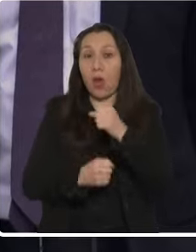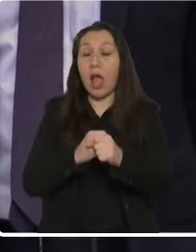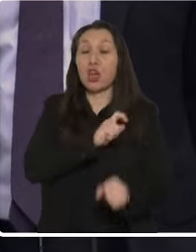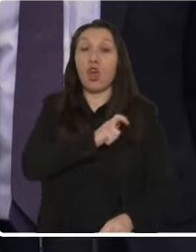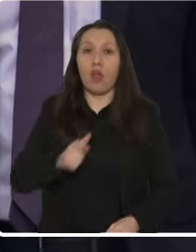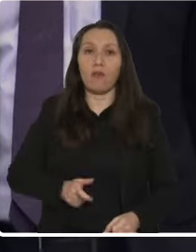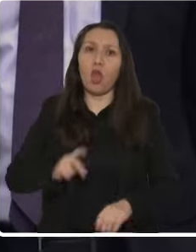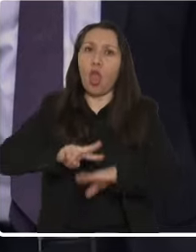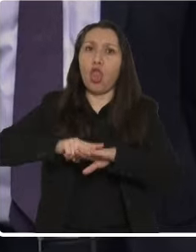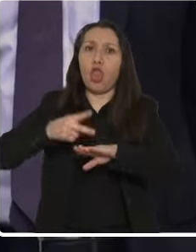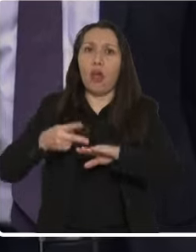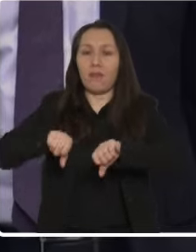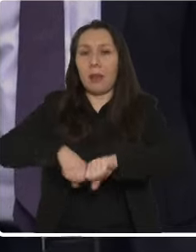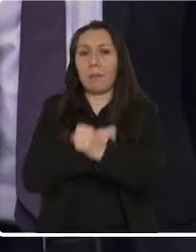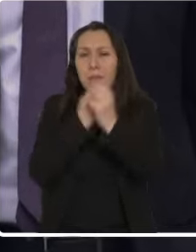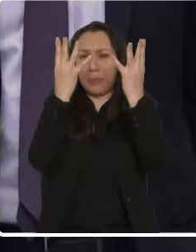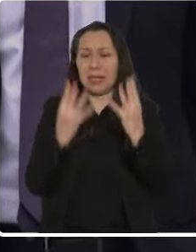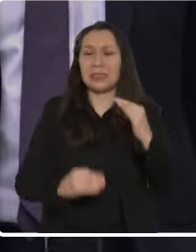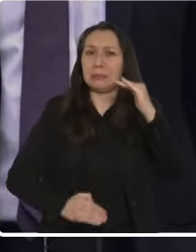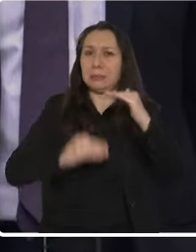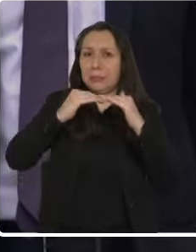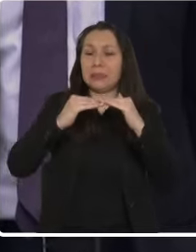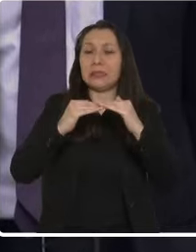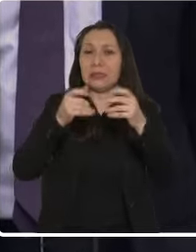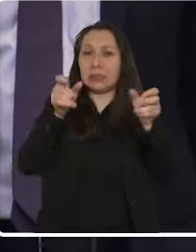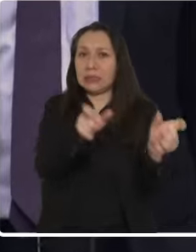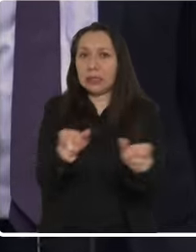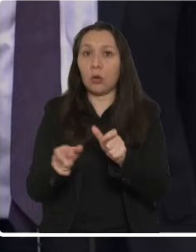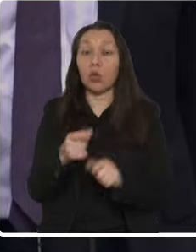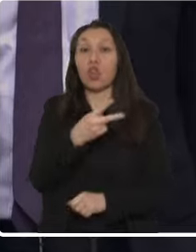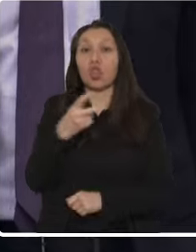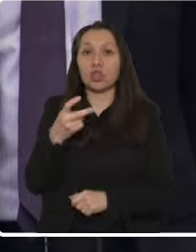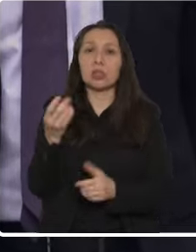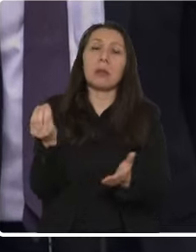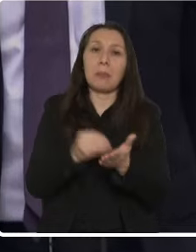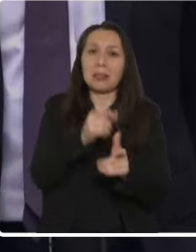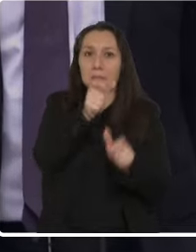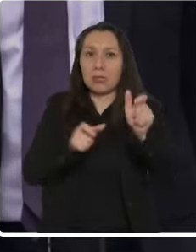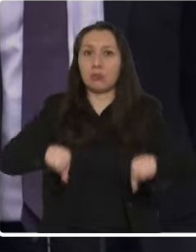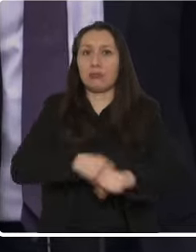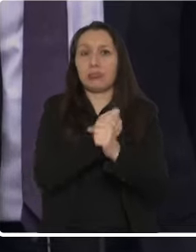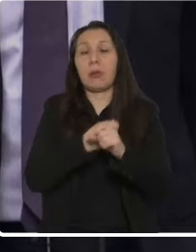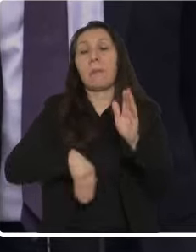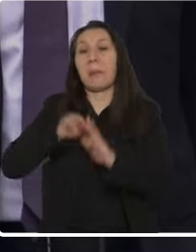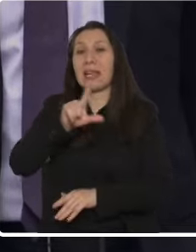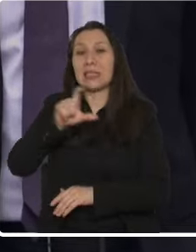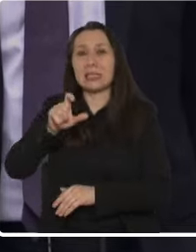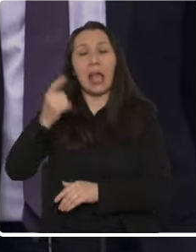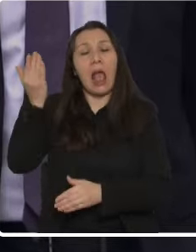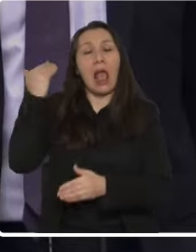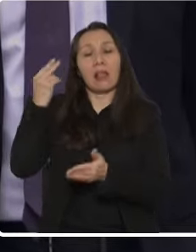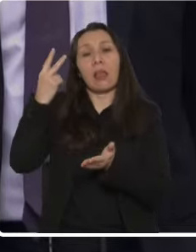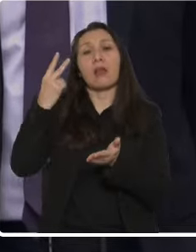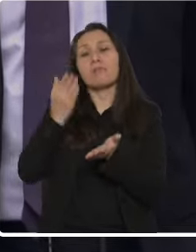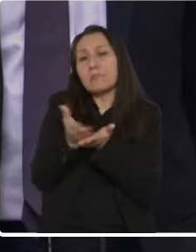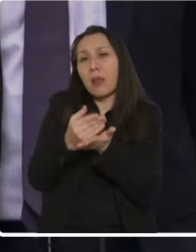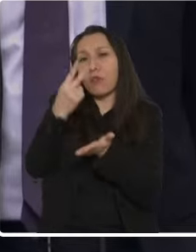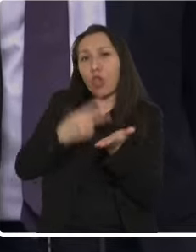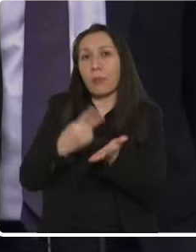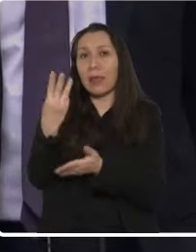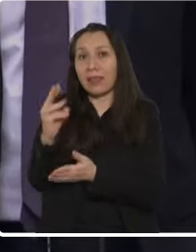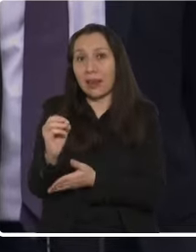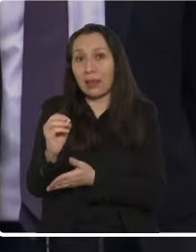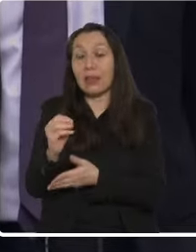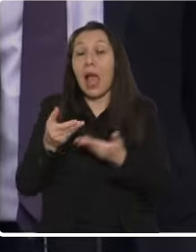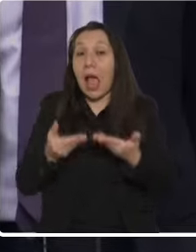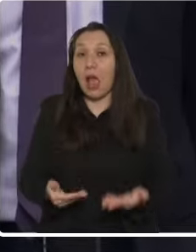de gobierno se han duplicado las plazas de alta seguridad. Venían 200 cupos más y venían más de 700 planificados al 2030. Pero lo